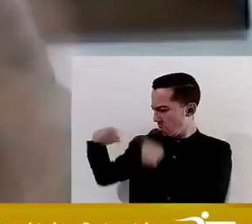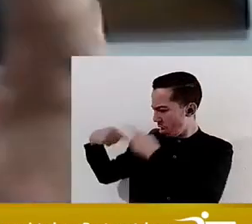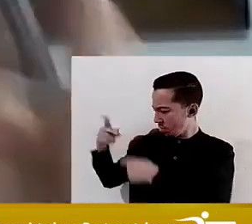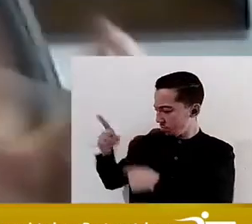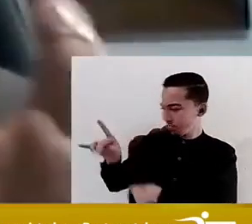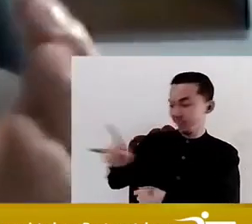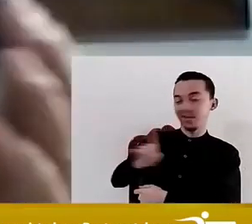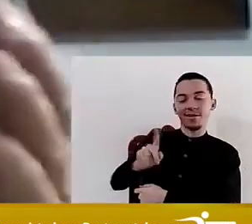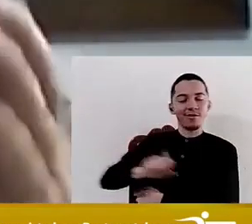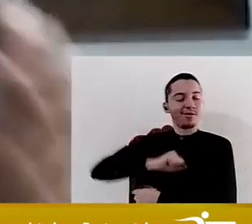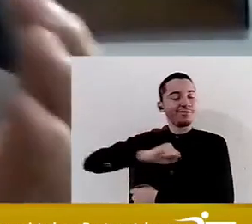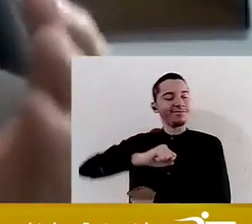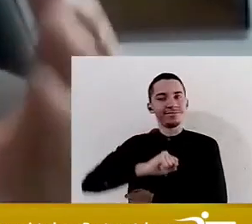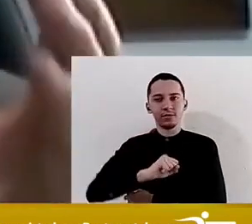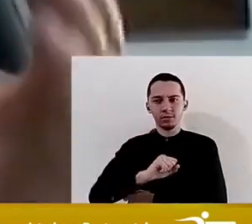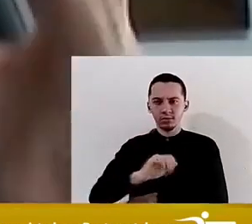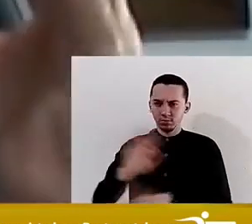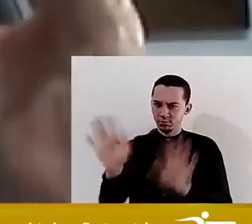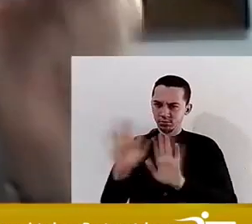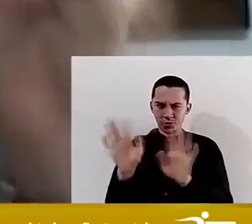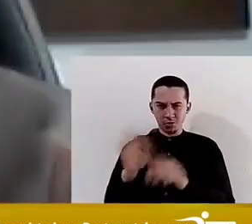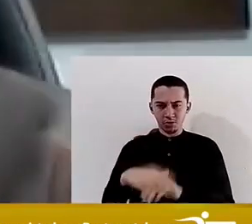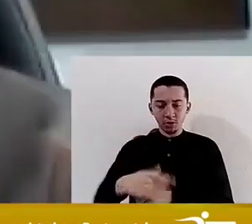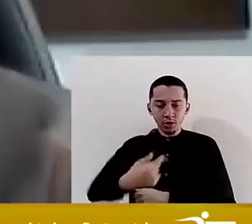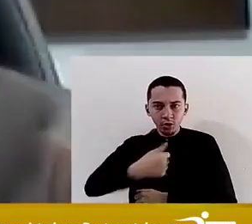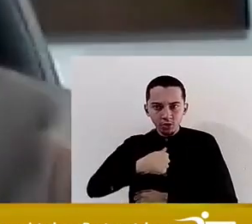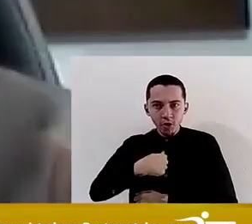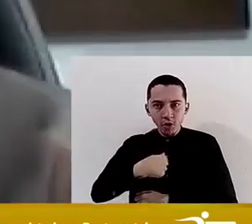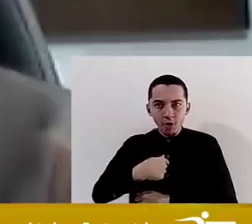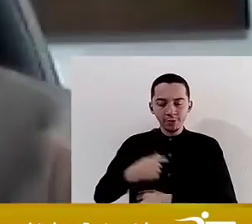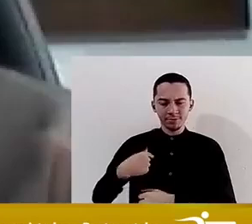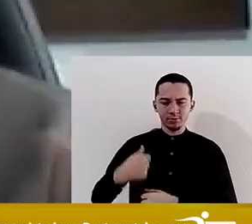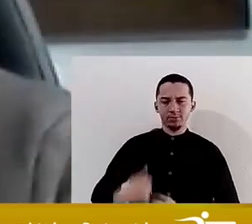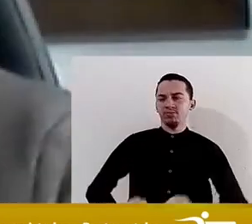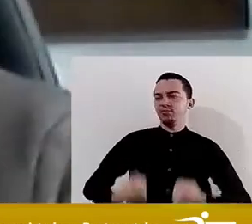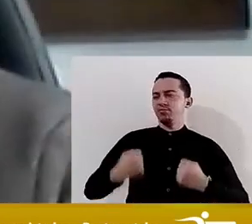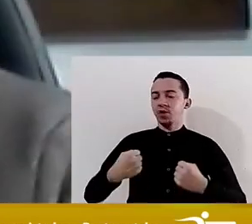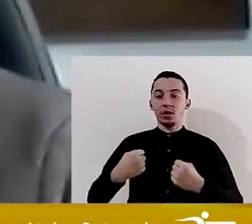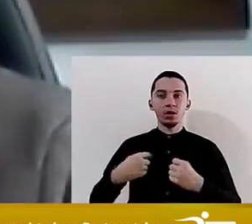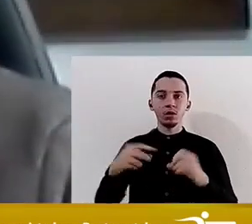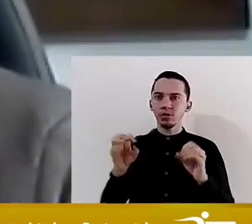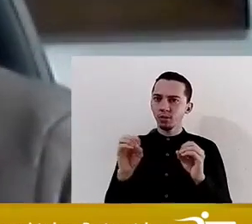No soy nadie, pero Cristo me hizo ser su hijo y eso me dio identidad.